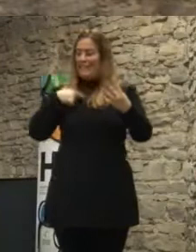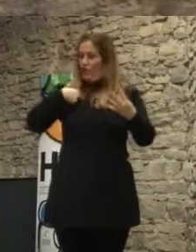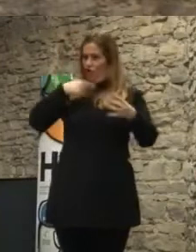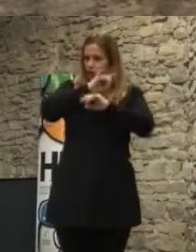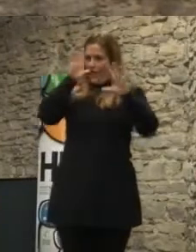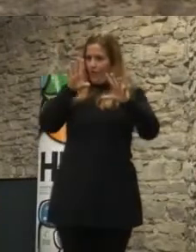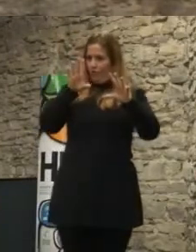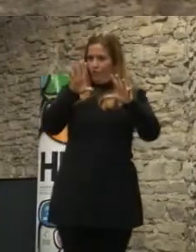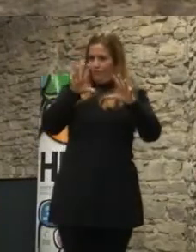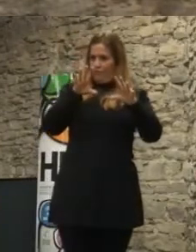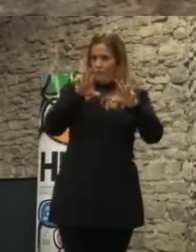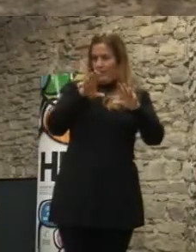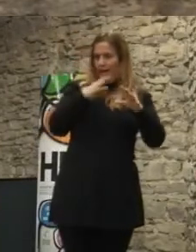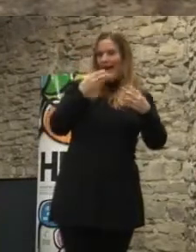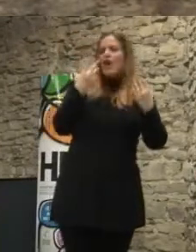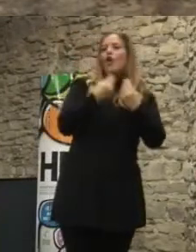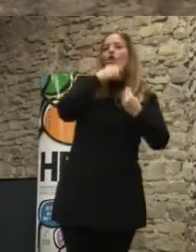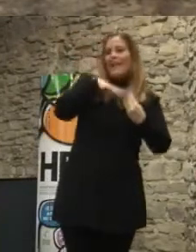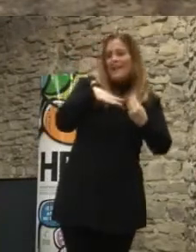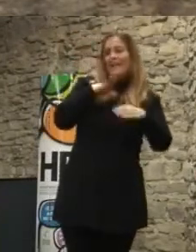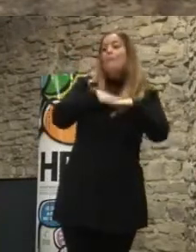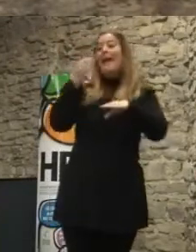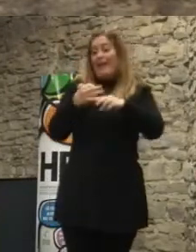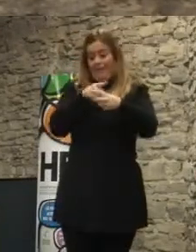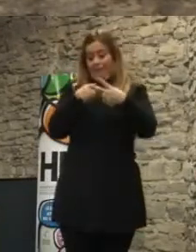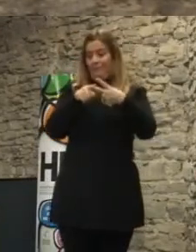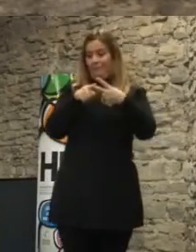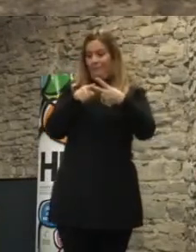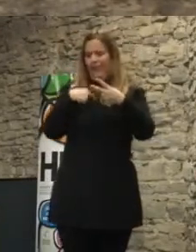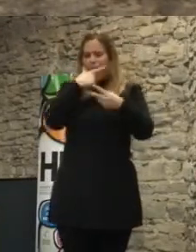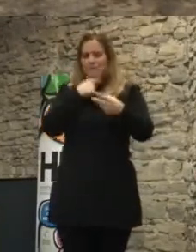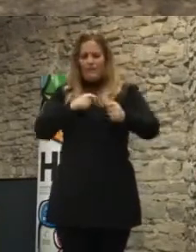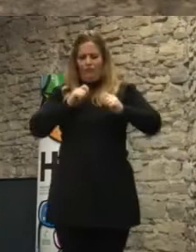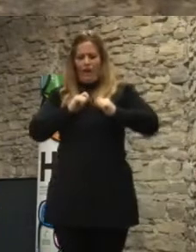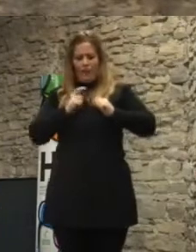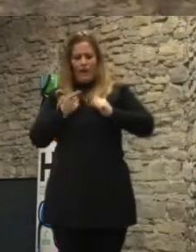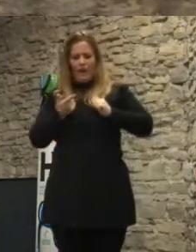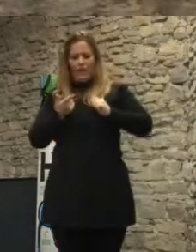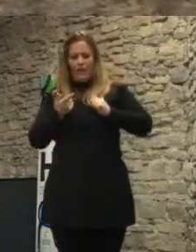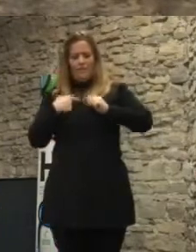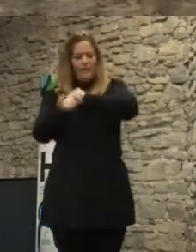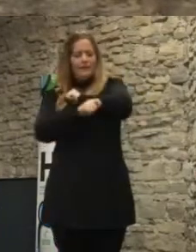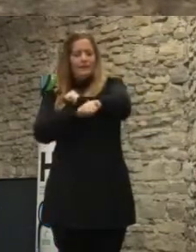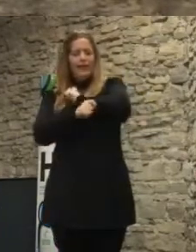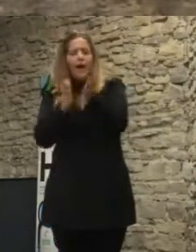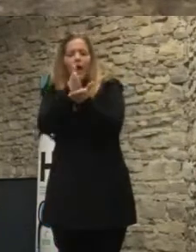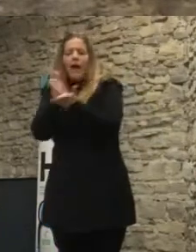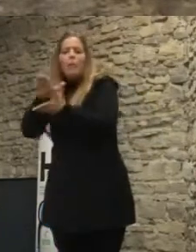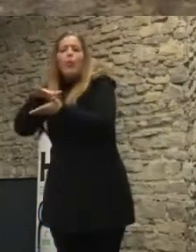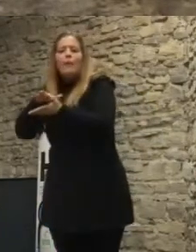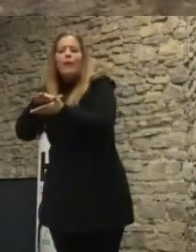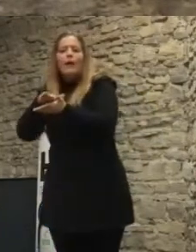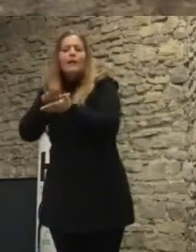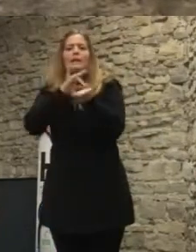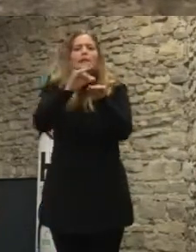qué, me va a ser más fácil saber que mi estrategia de incidencia va a pasar por relacionarme con los servicios públicos, con